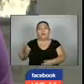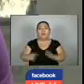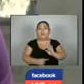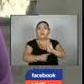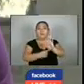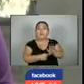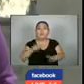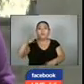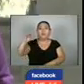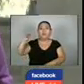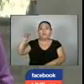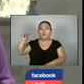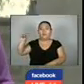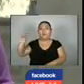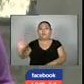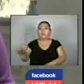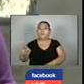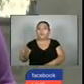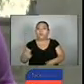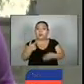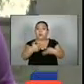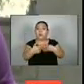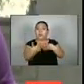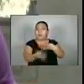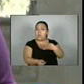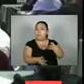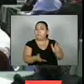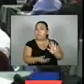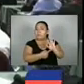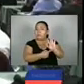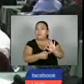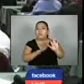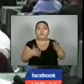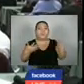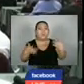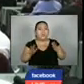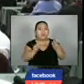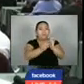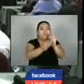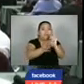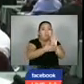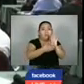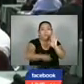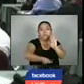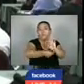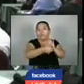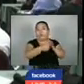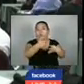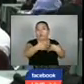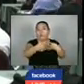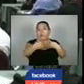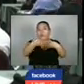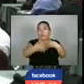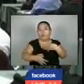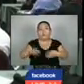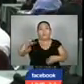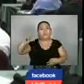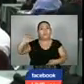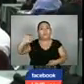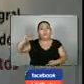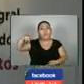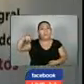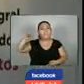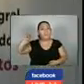COGNA explicó por qué dentro de la nueva normativa se establece la derogación de la Ley de Protección Integral de la Niñez